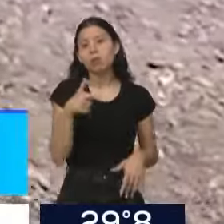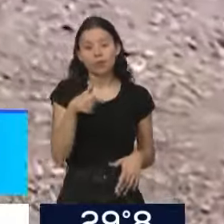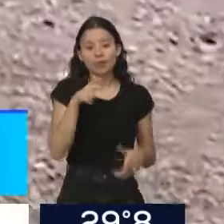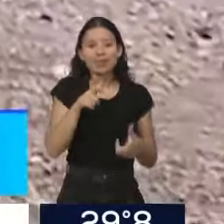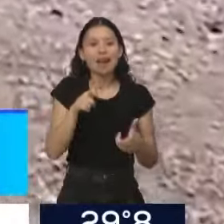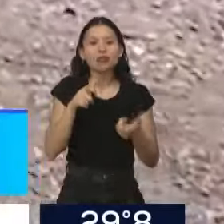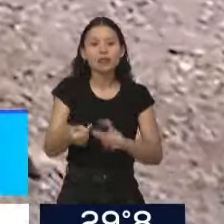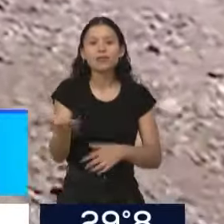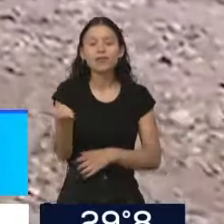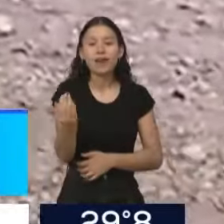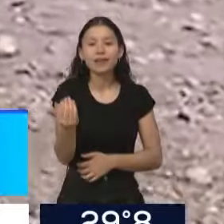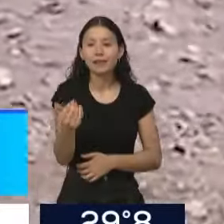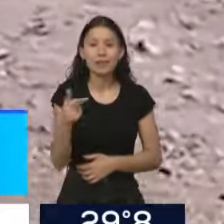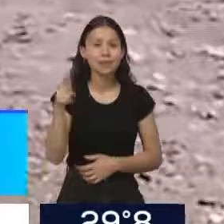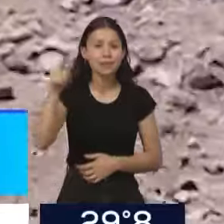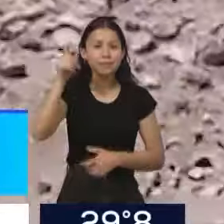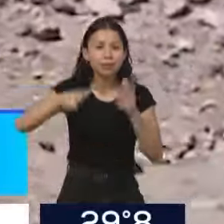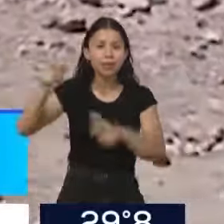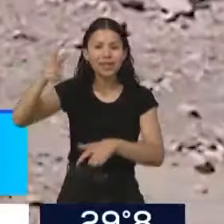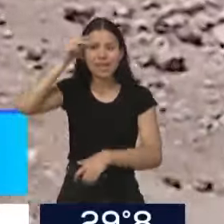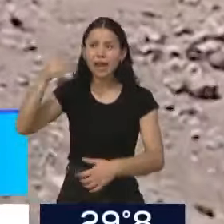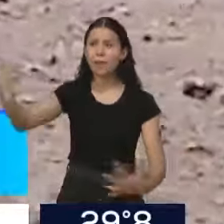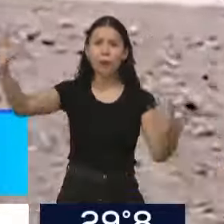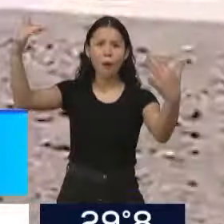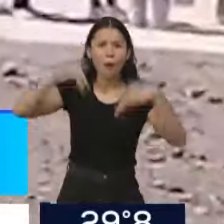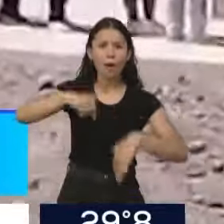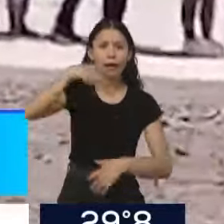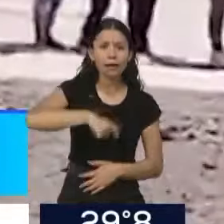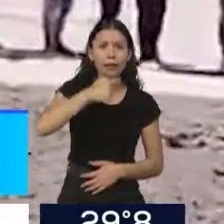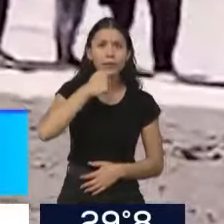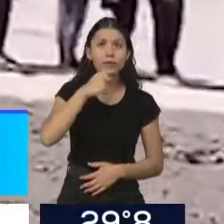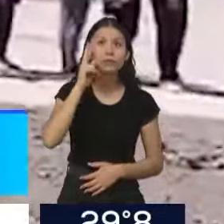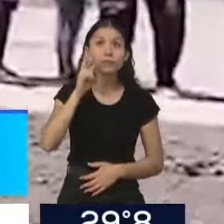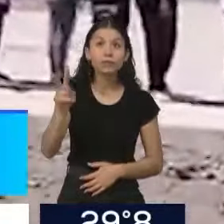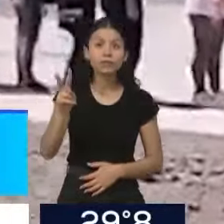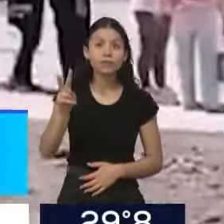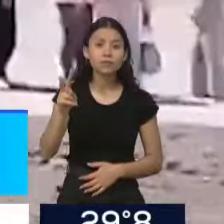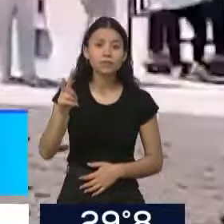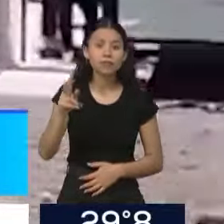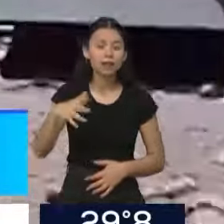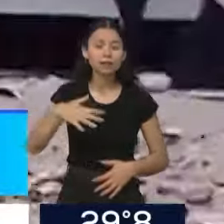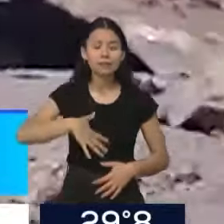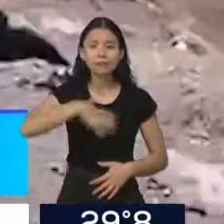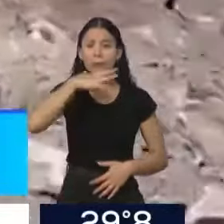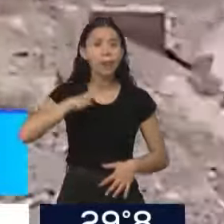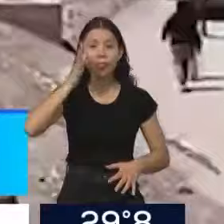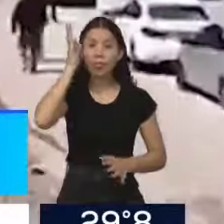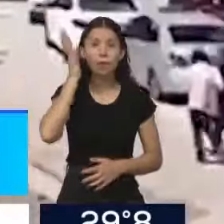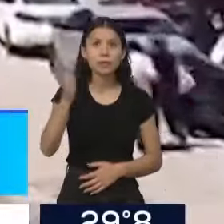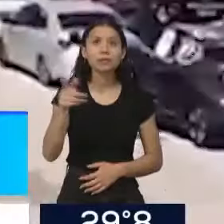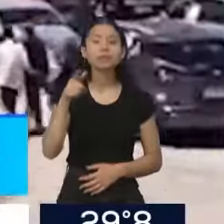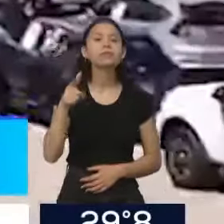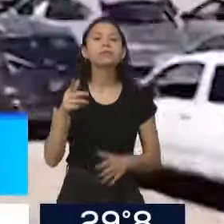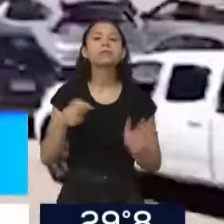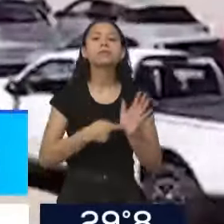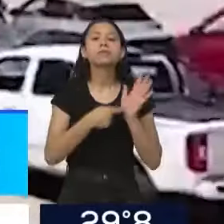de la cantidad de gente que estaba viniendo para acá. Mirá lo que es, ¿no? Colapsó absolutamente. Eso lo publicó el